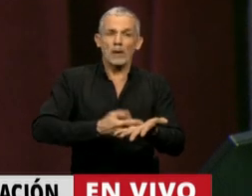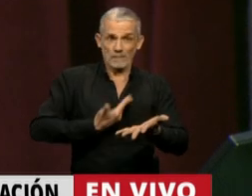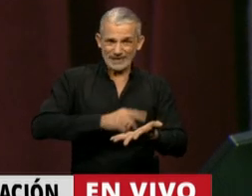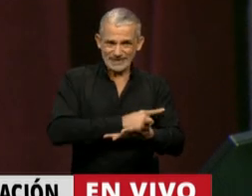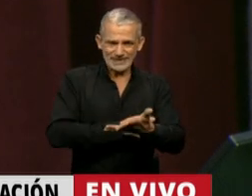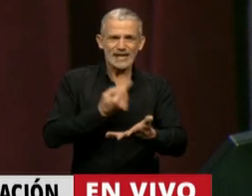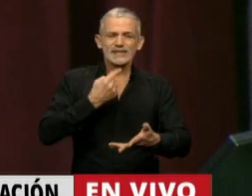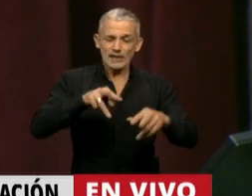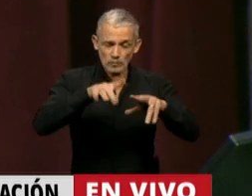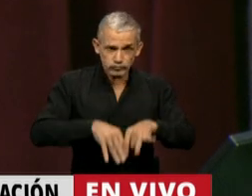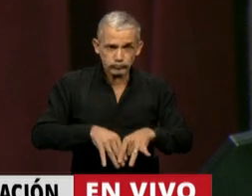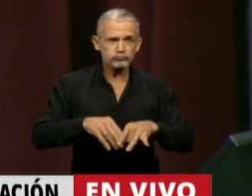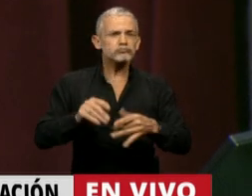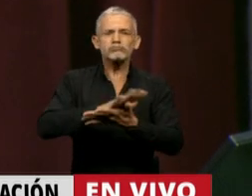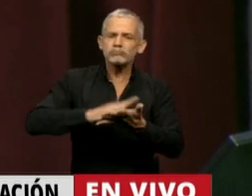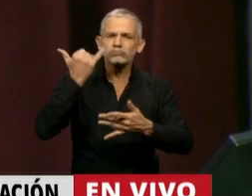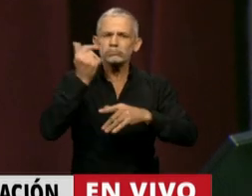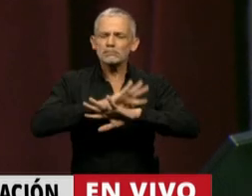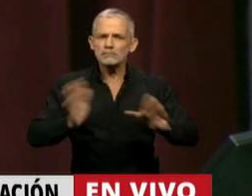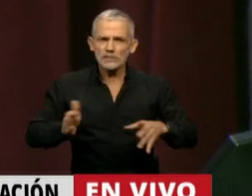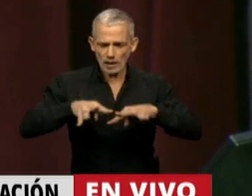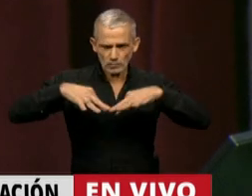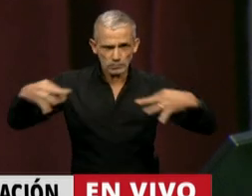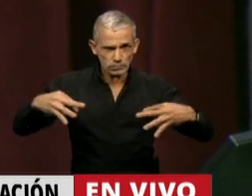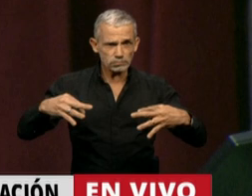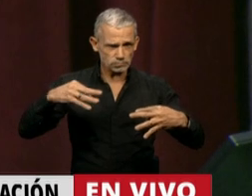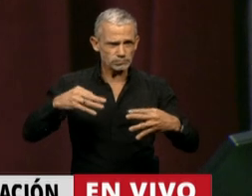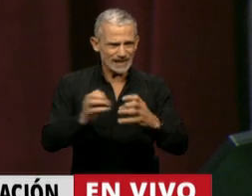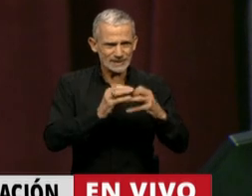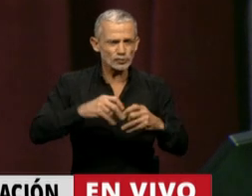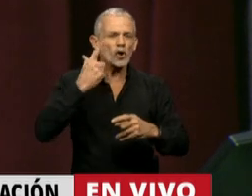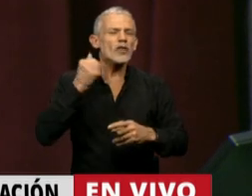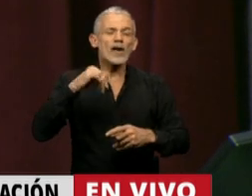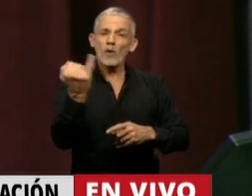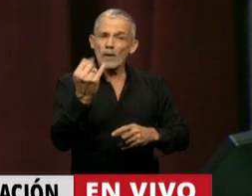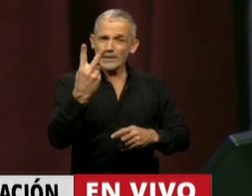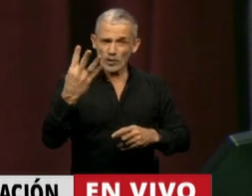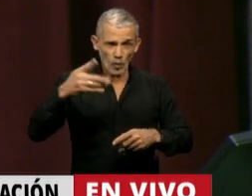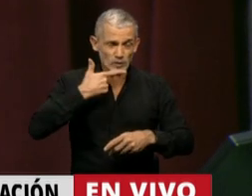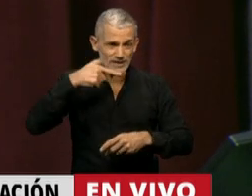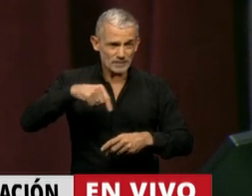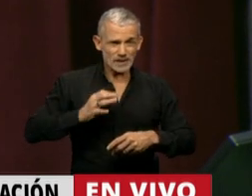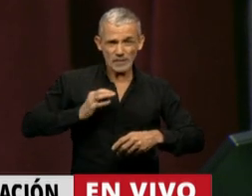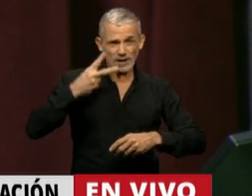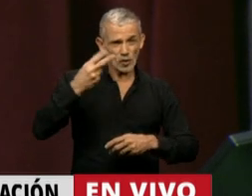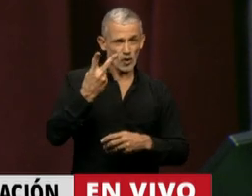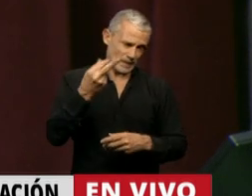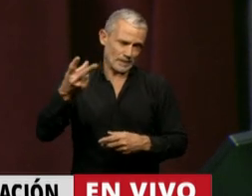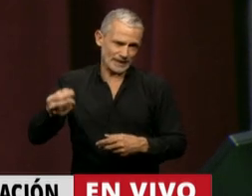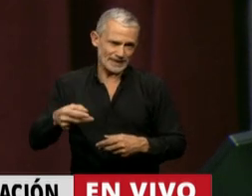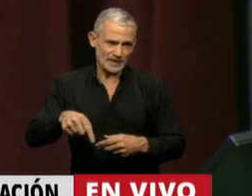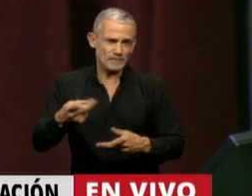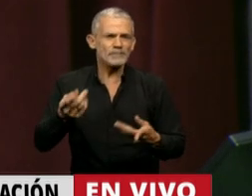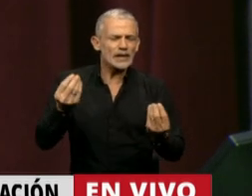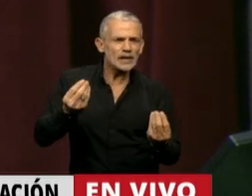dice vist visto lo resuelto por la honorable cámara en la sesión del día jueves 24 de septiembre del 2020